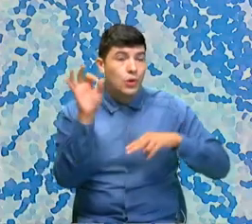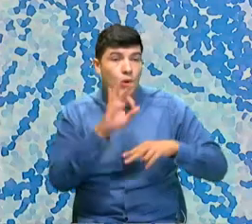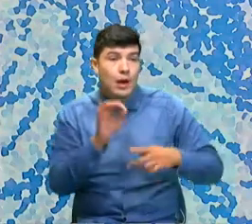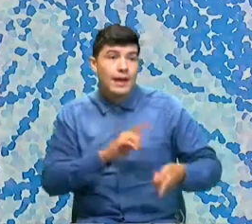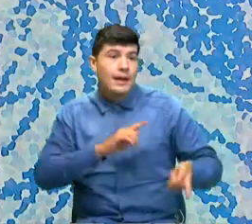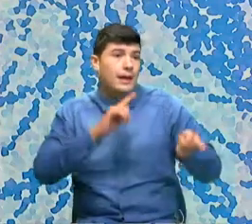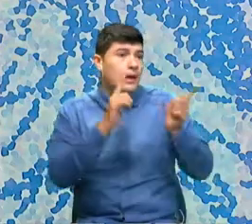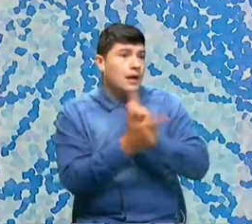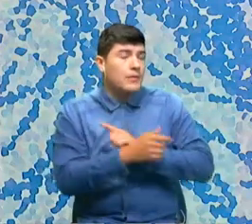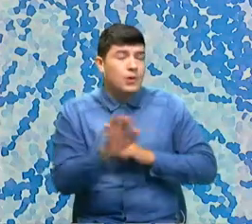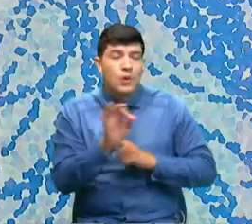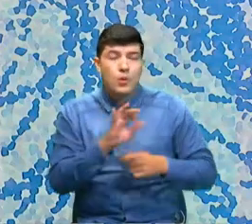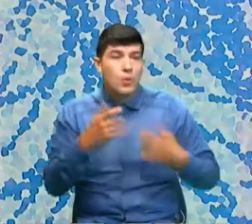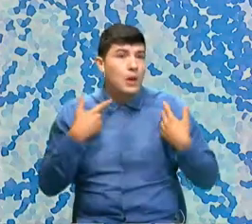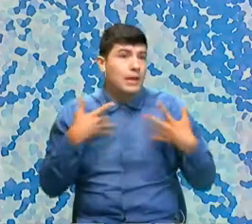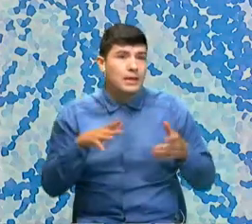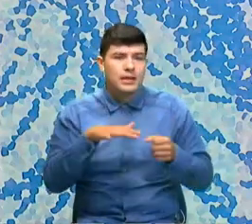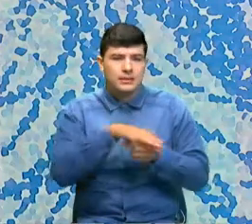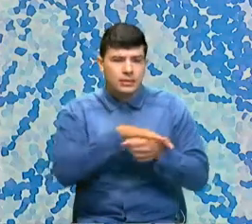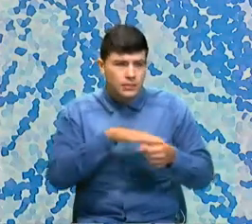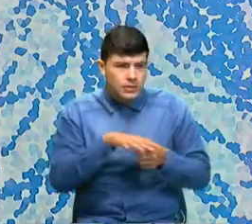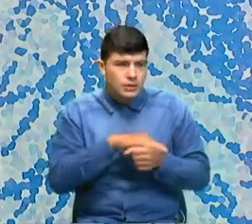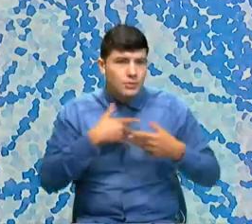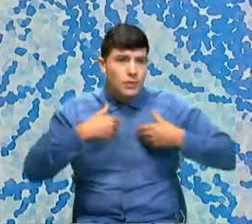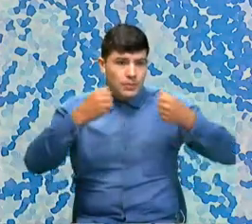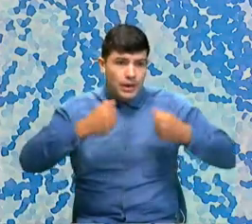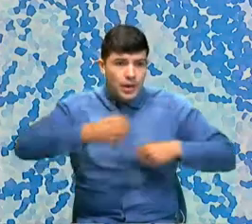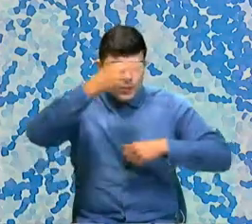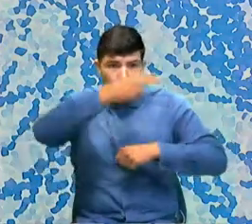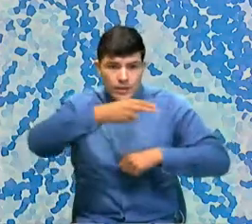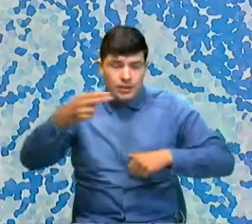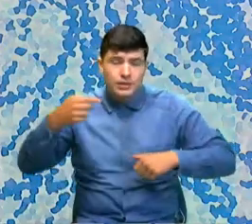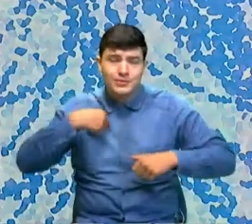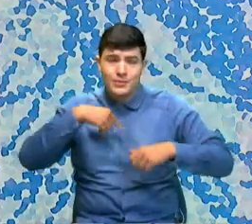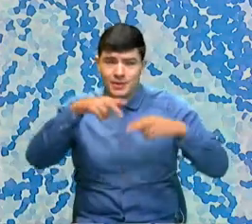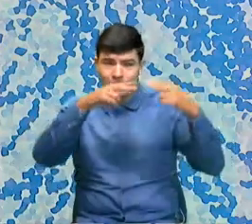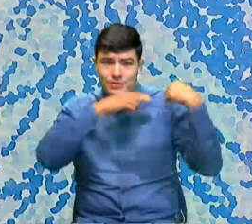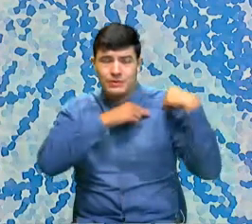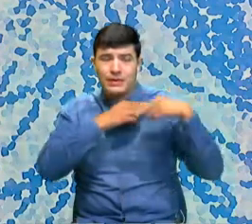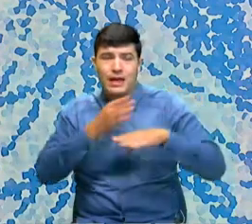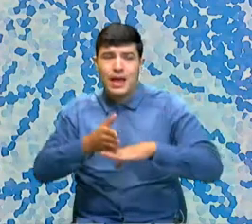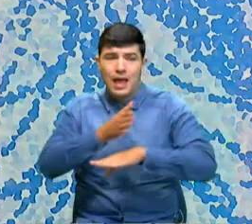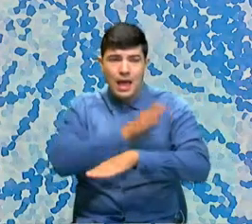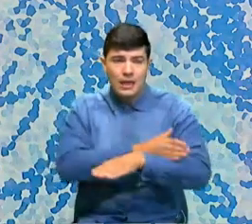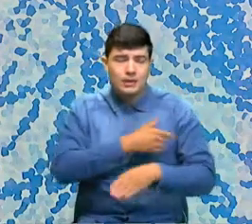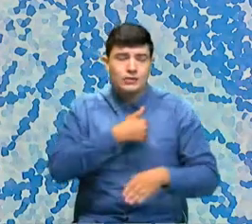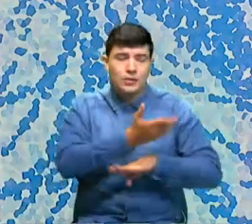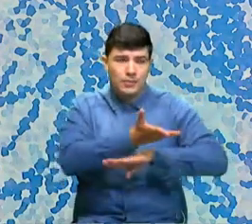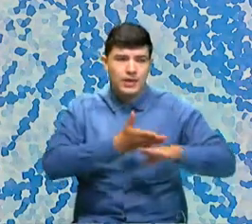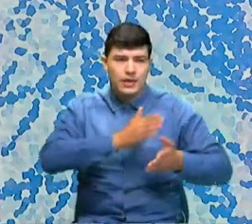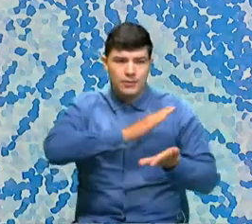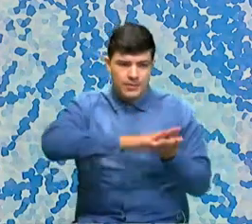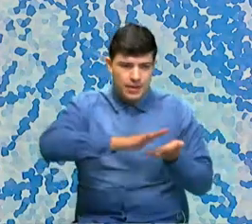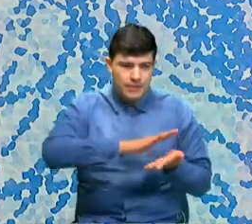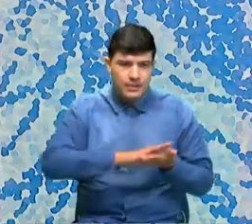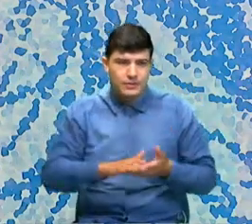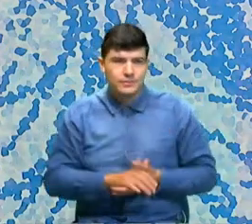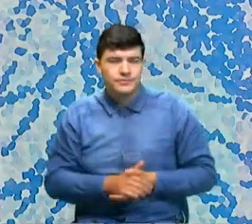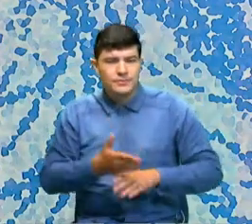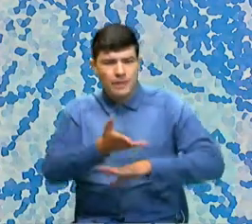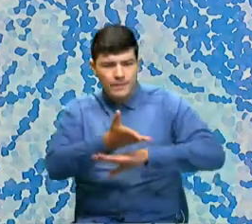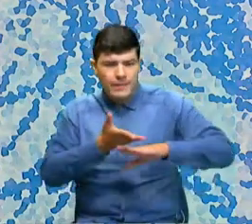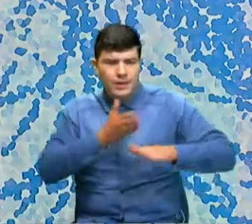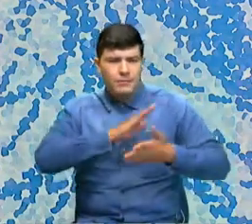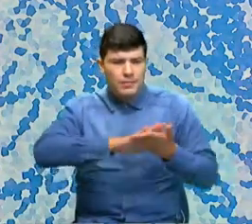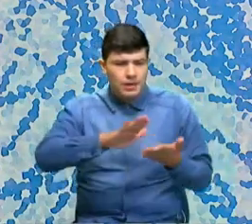modificaciones o cualquier tipo de situación, yo tengo la obligación de realizar una licencia. Es una licencia que puede